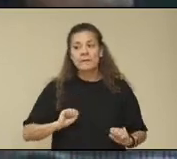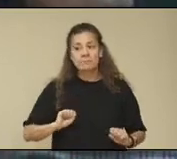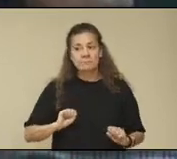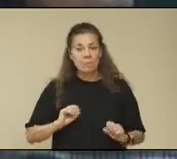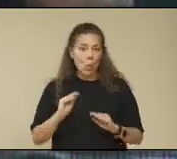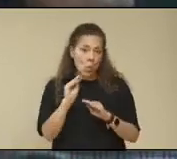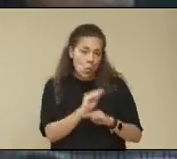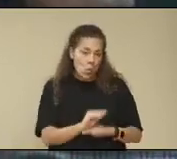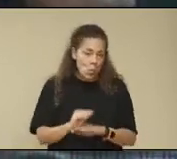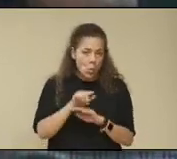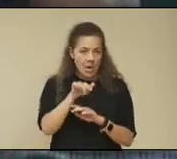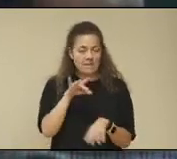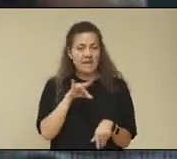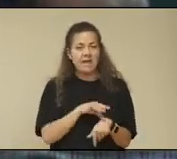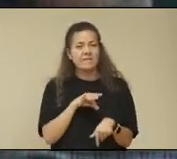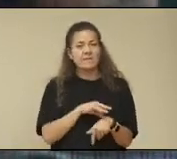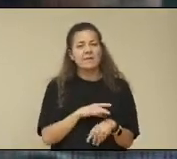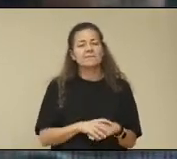enfermedad.